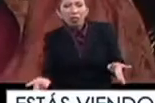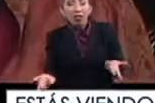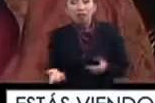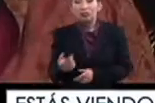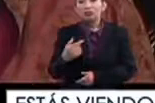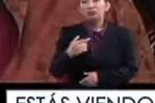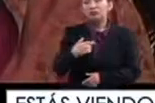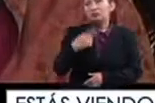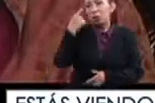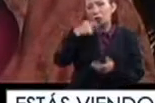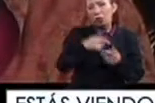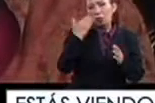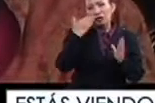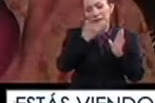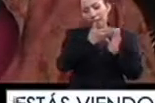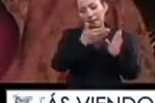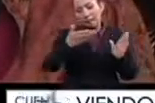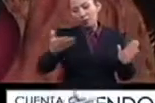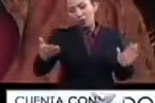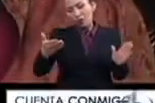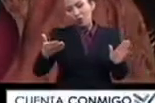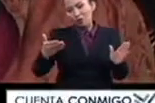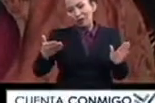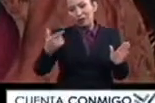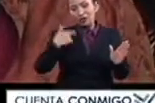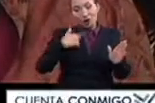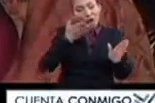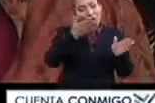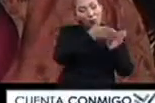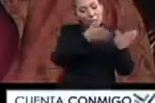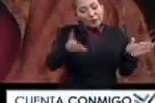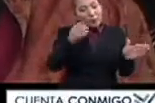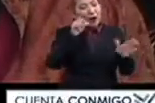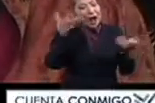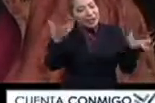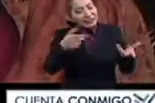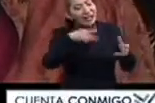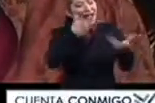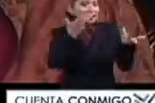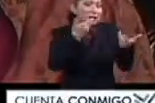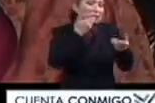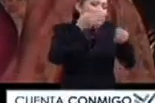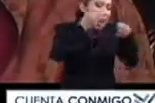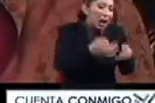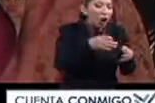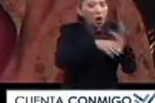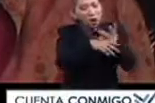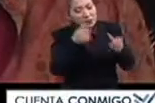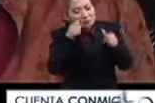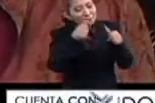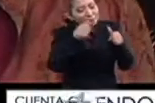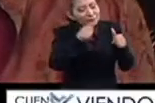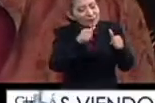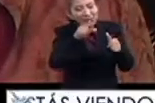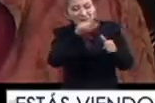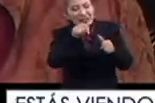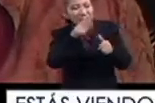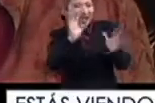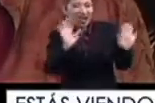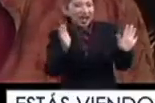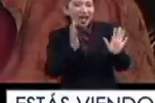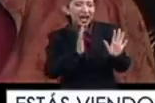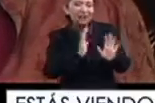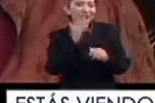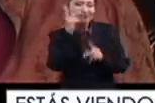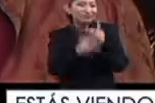tiene épocas, ¿no? Digo, hay épocas en que uno hace cierto tipo de cosas y las puede hacer más o menos bien, y hay épocas en que uno quizás